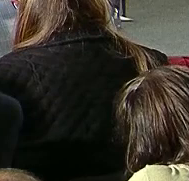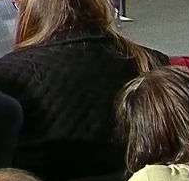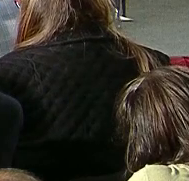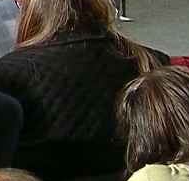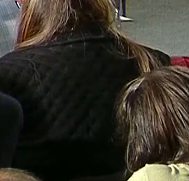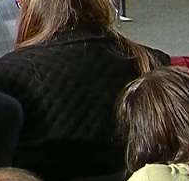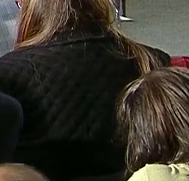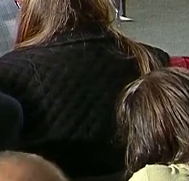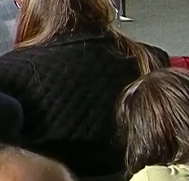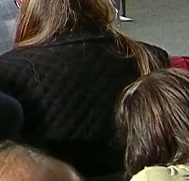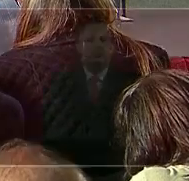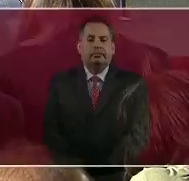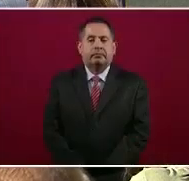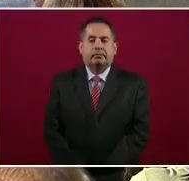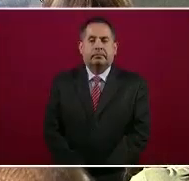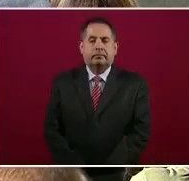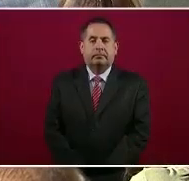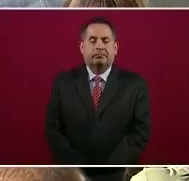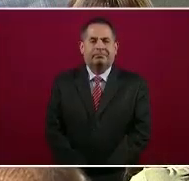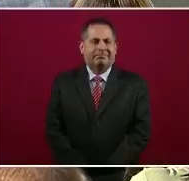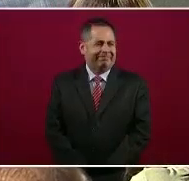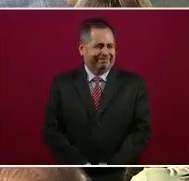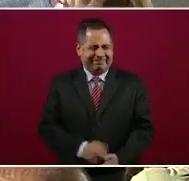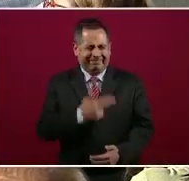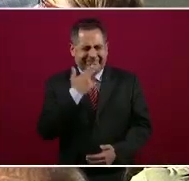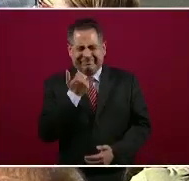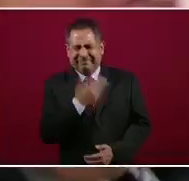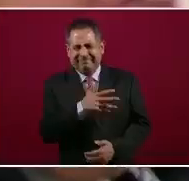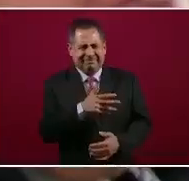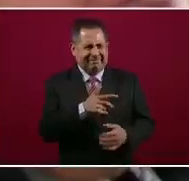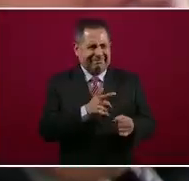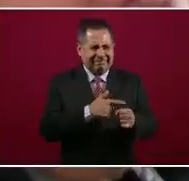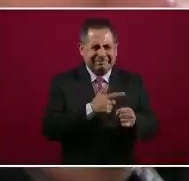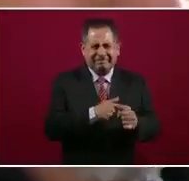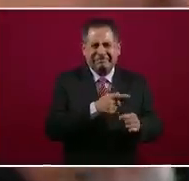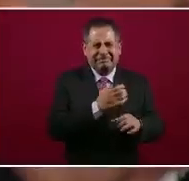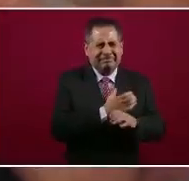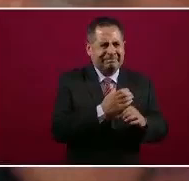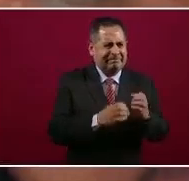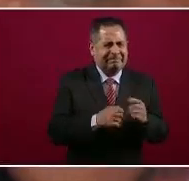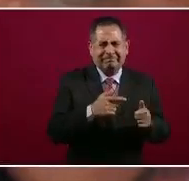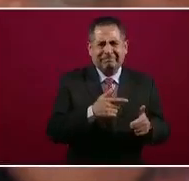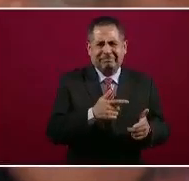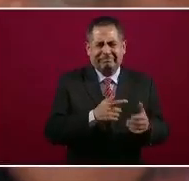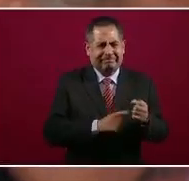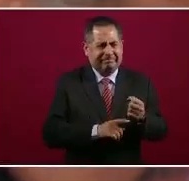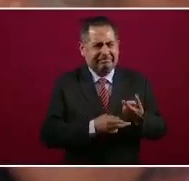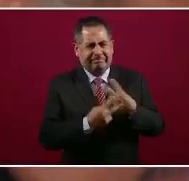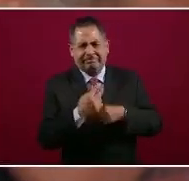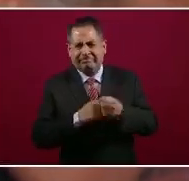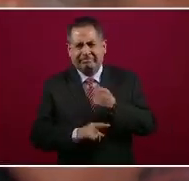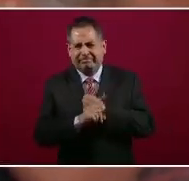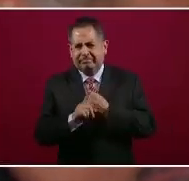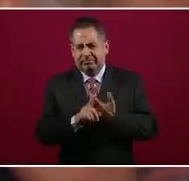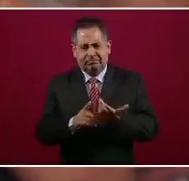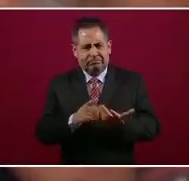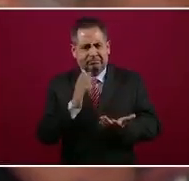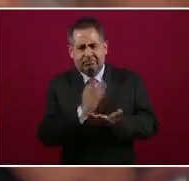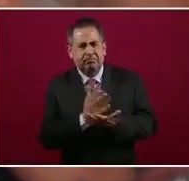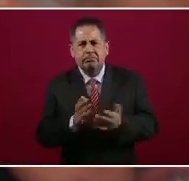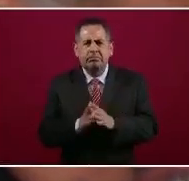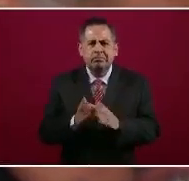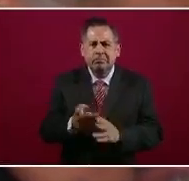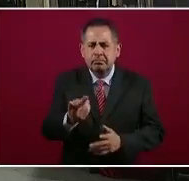porquería de chatarra y que tantos problemas tienen para la salud esos serían mis tres preguntas